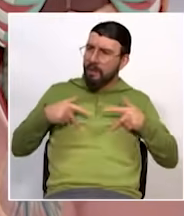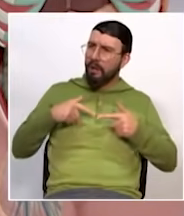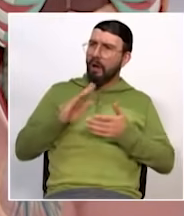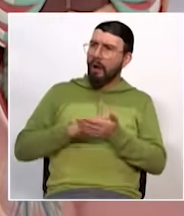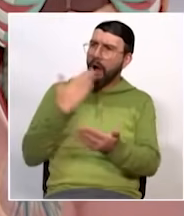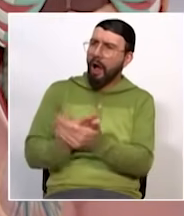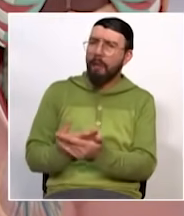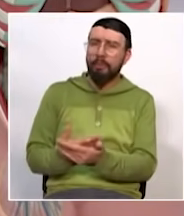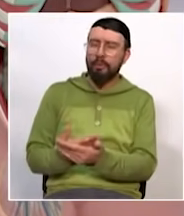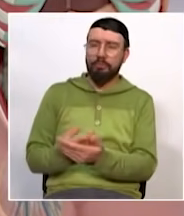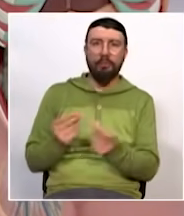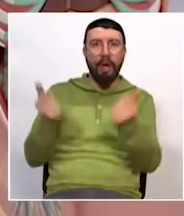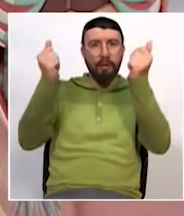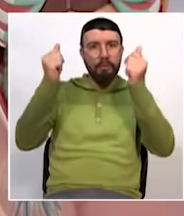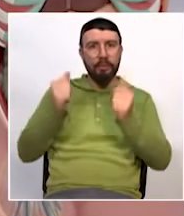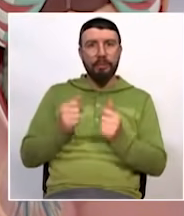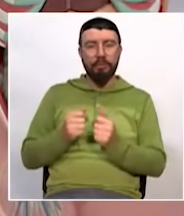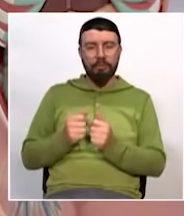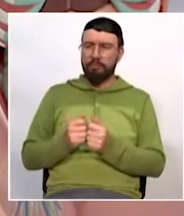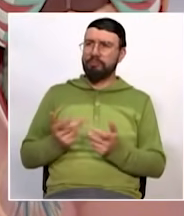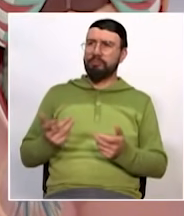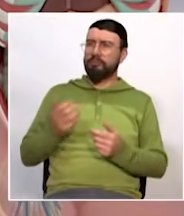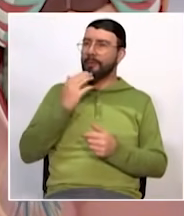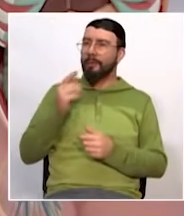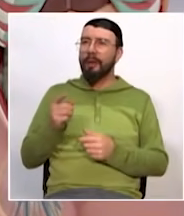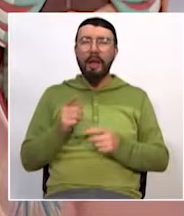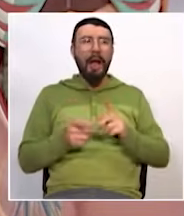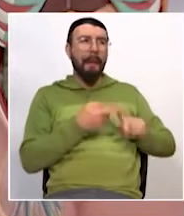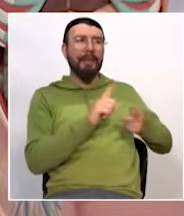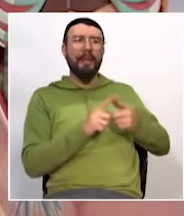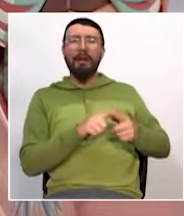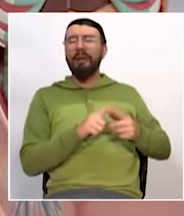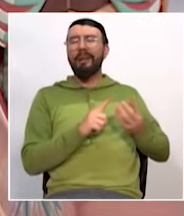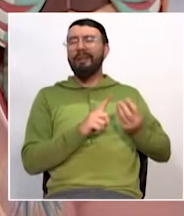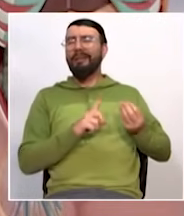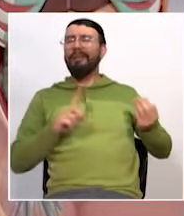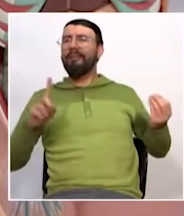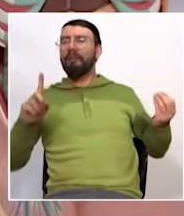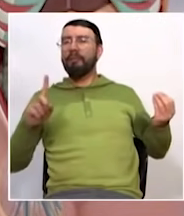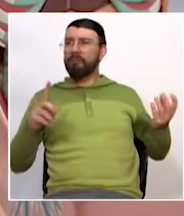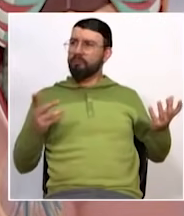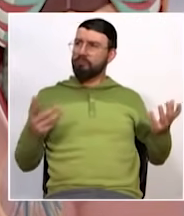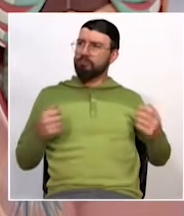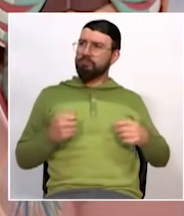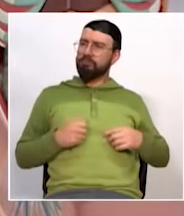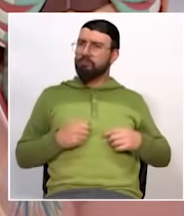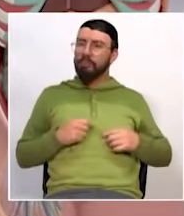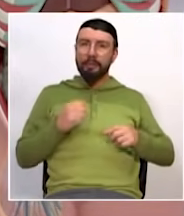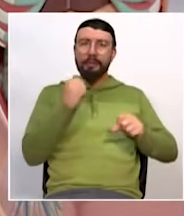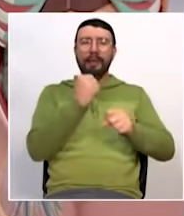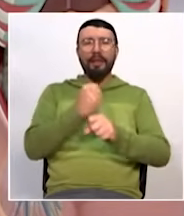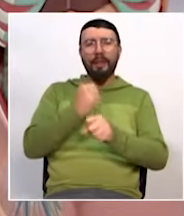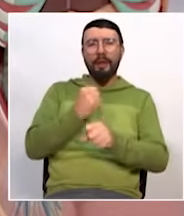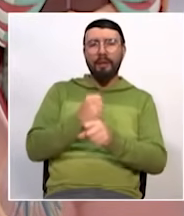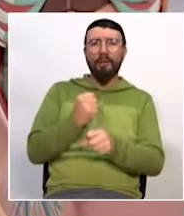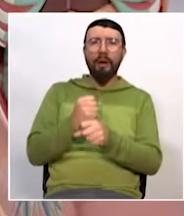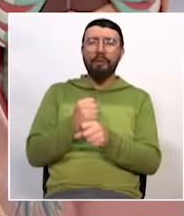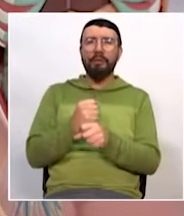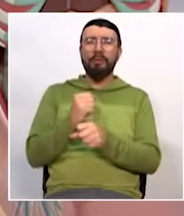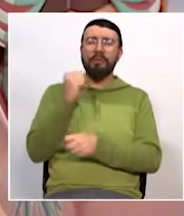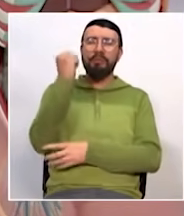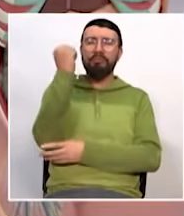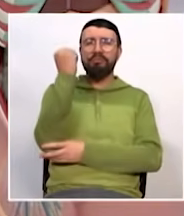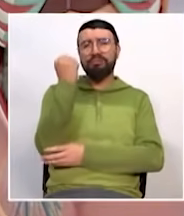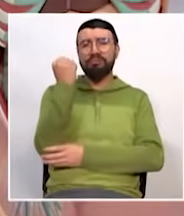vivir o sea cuando dejan sus amistades cuando en el trabajo la actividad laboral comienza a